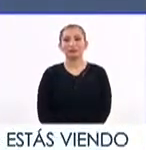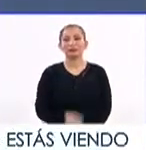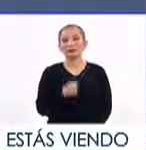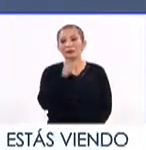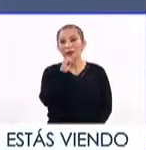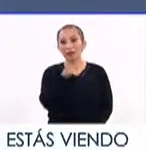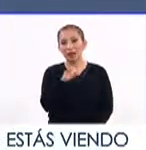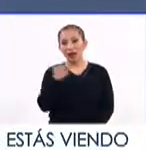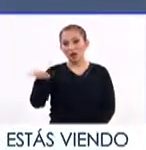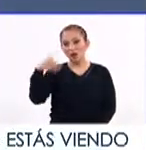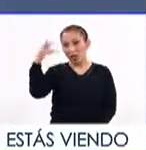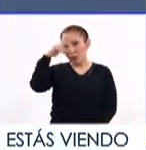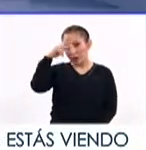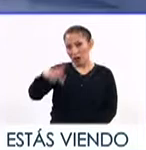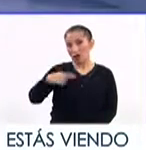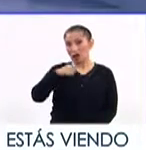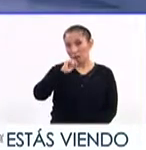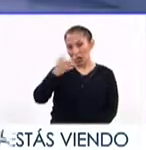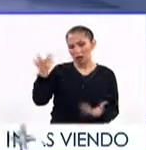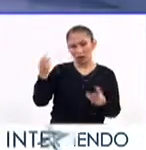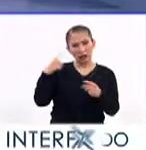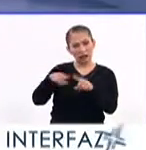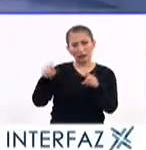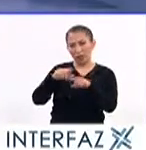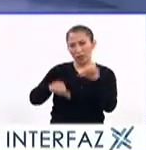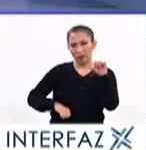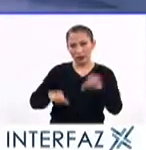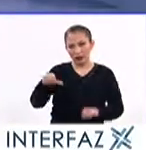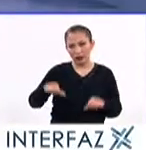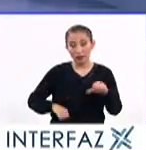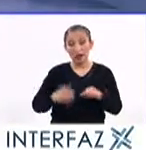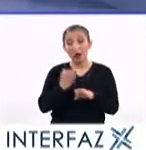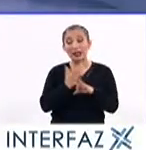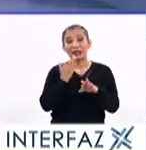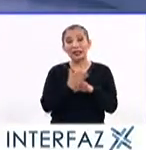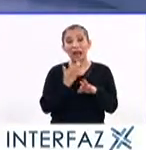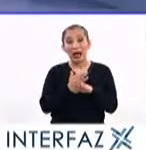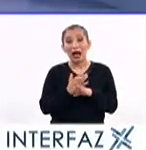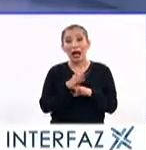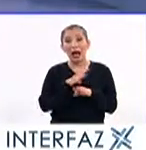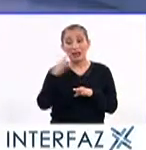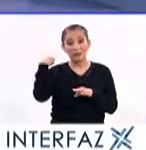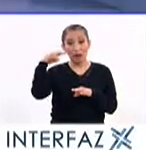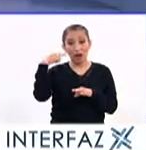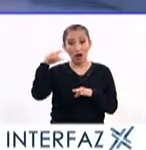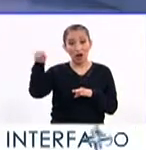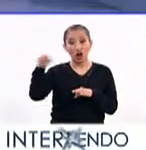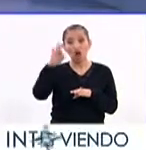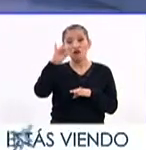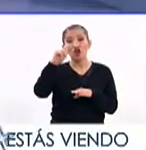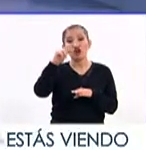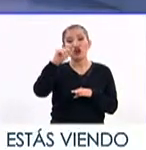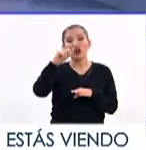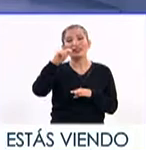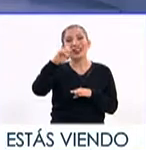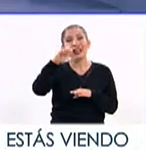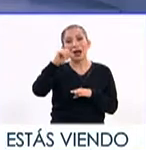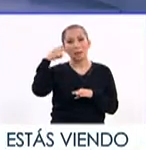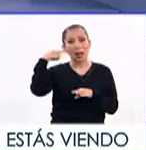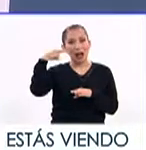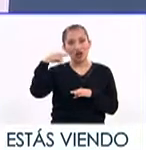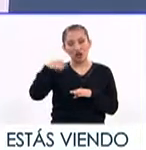también fuera de México también nosotros hacemos muchas actividades. Ahorita en este momento en Veracruz, Fototeca Veracruz,